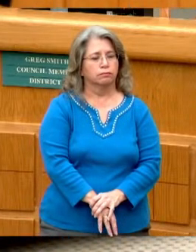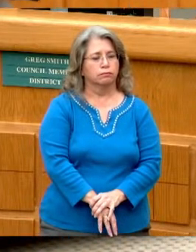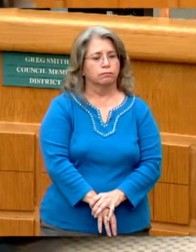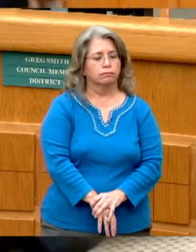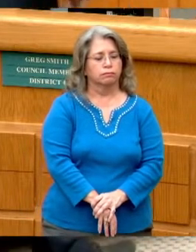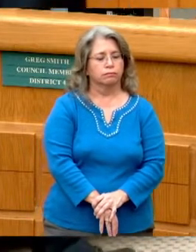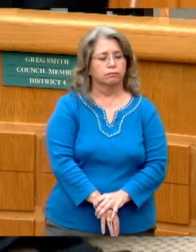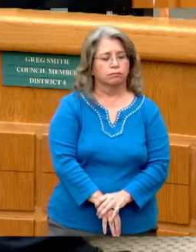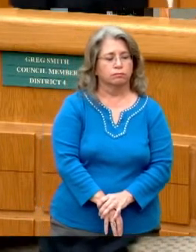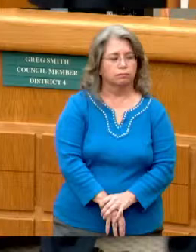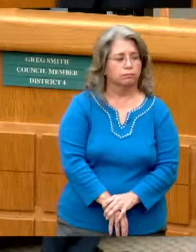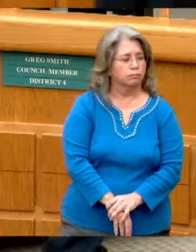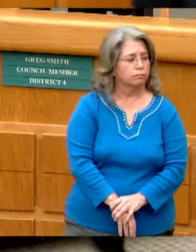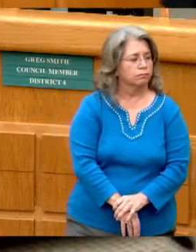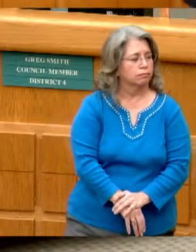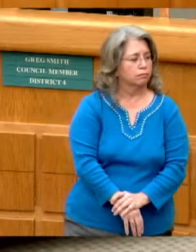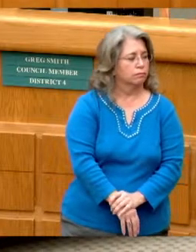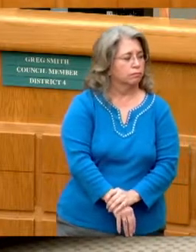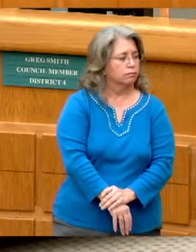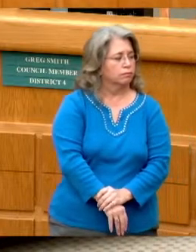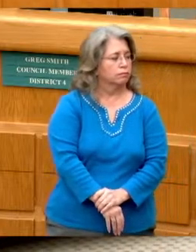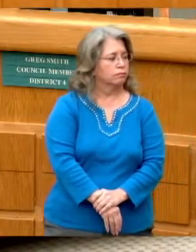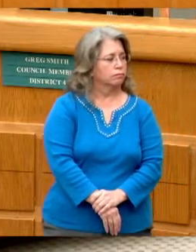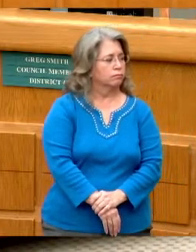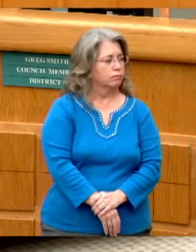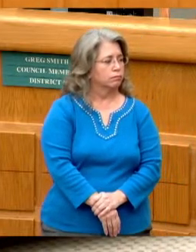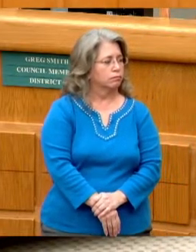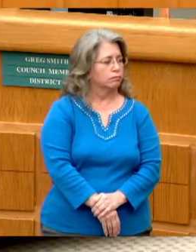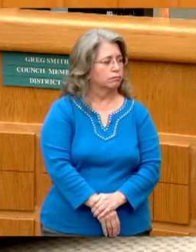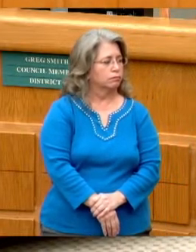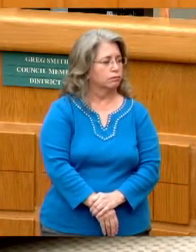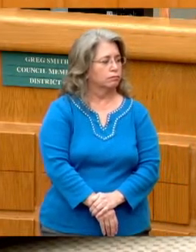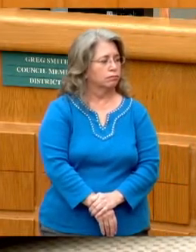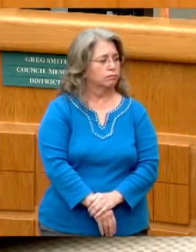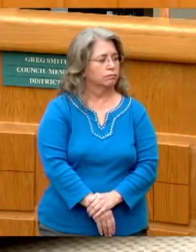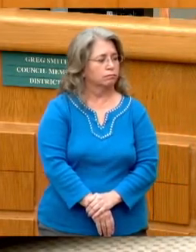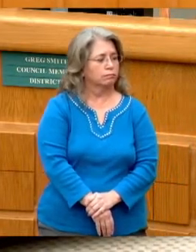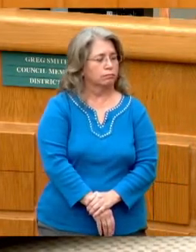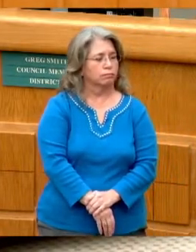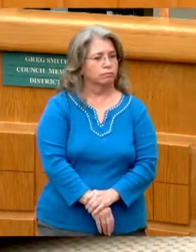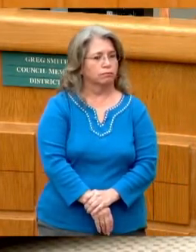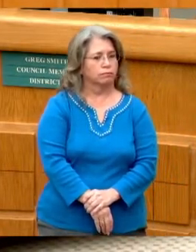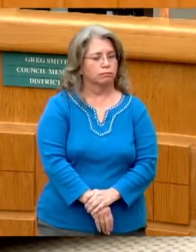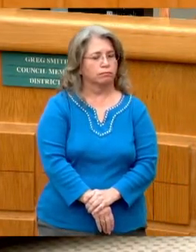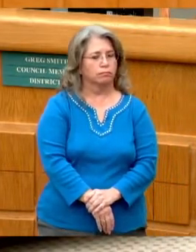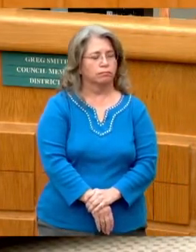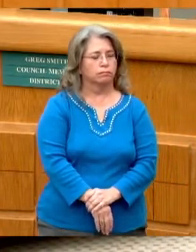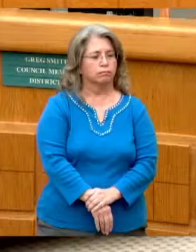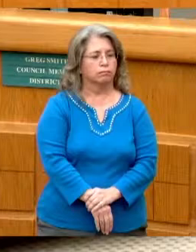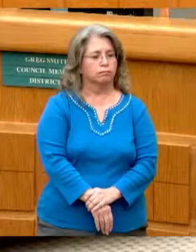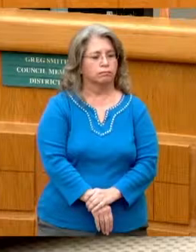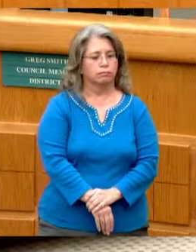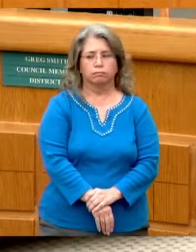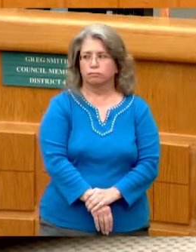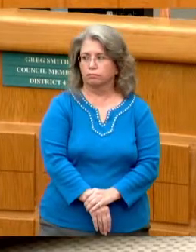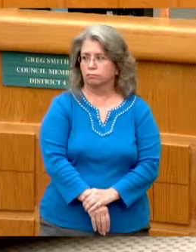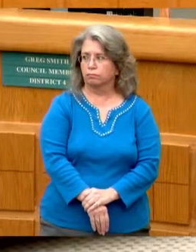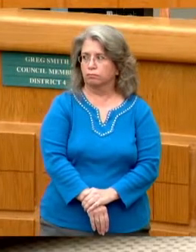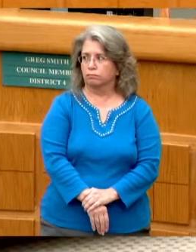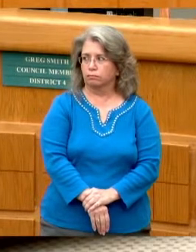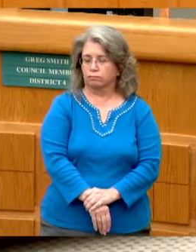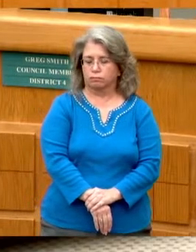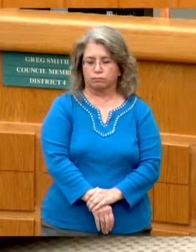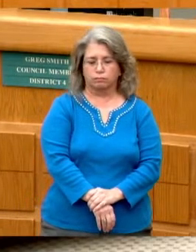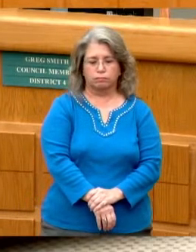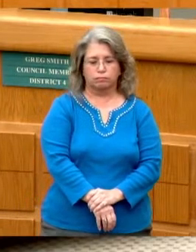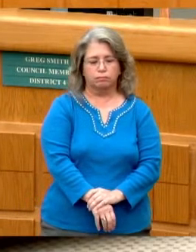para ir al Fairground. Estas vías son específicas para la vacunación. Por favor,